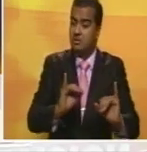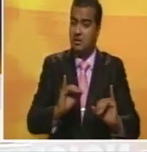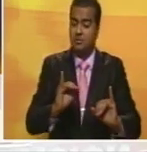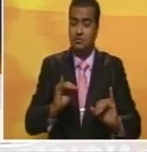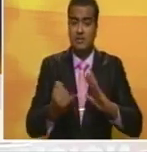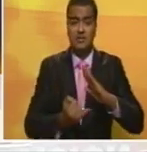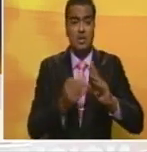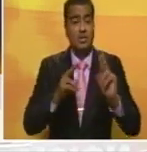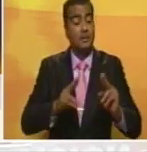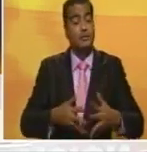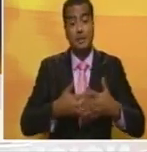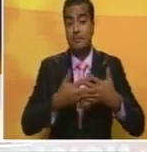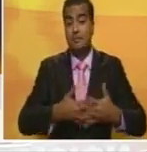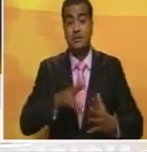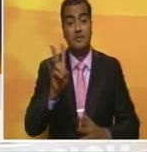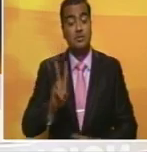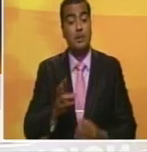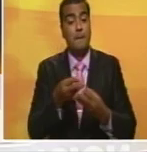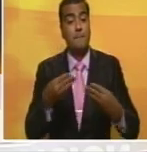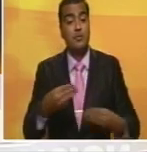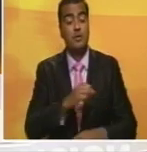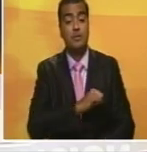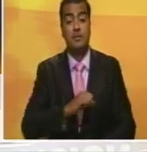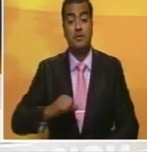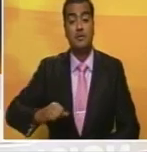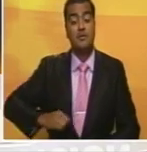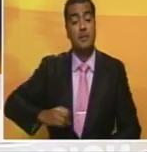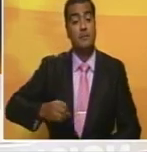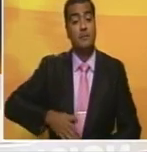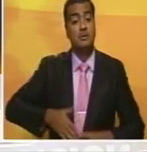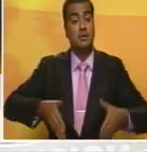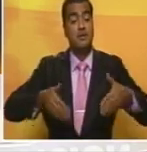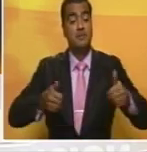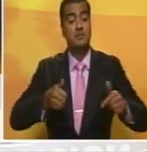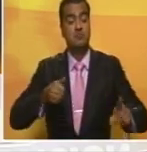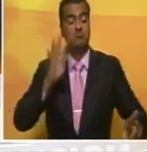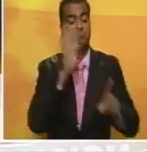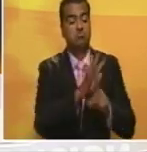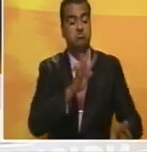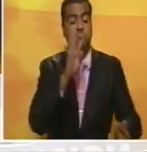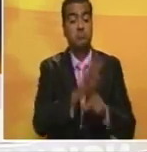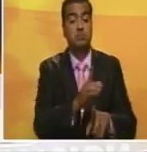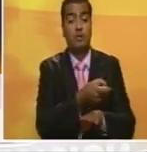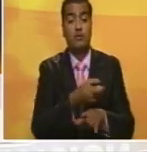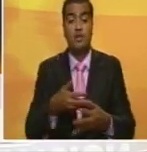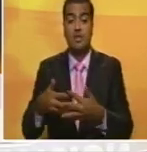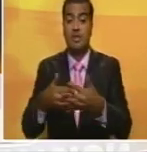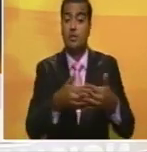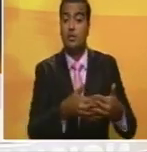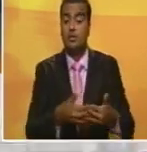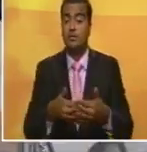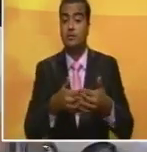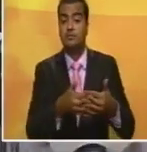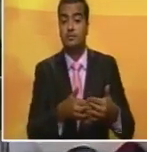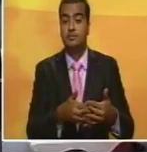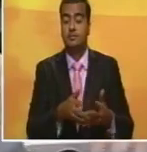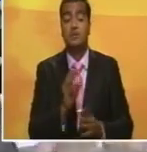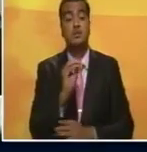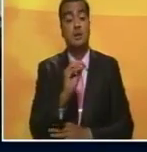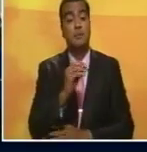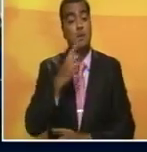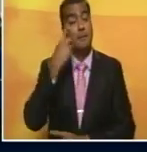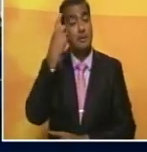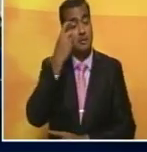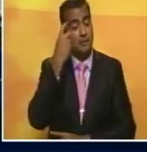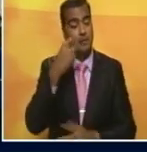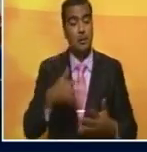intervención, ninguna empresa venezolana, pública o privada, estaría a salvo de una agresión del gobierno de Estados Unidos. Hernández llamó a la reflexión a